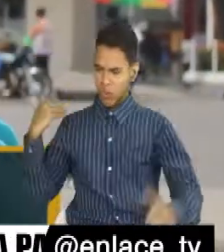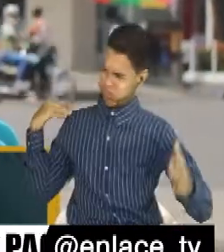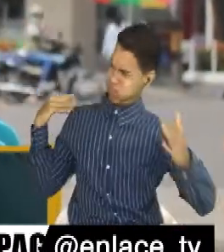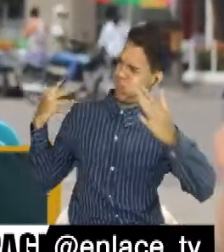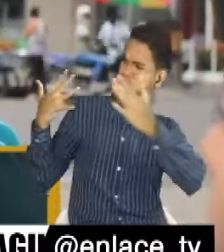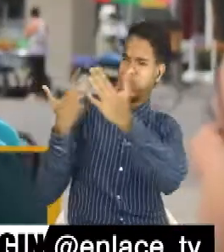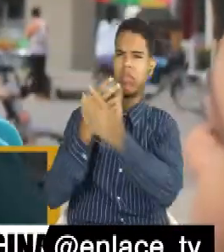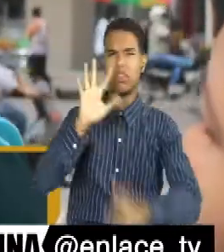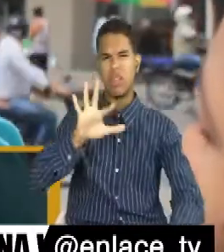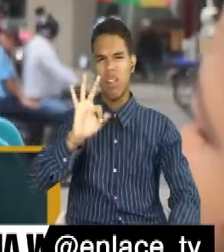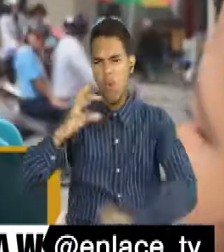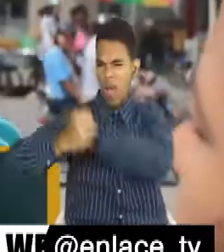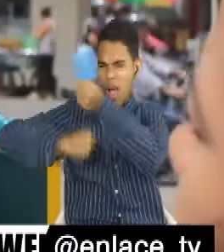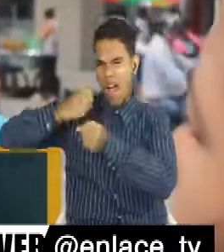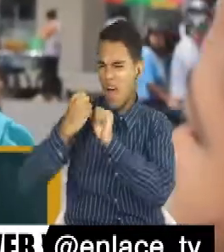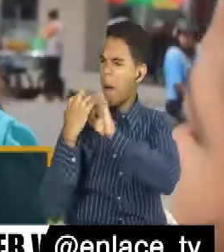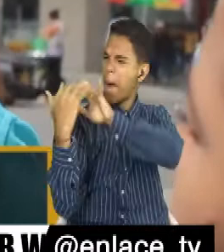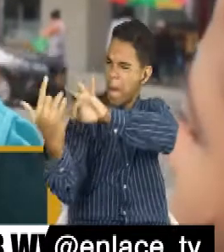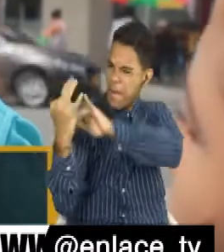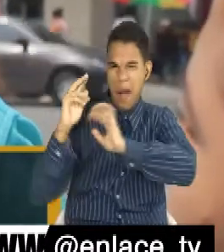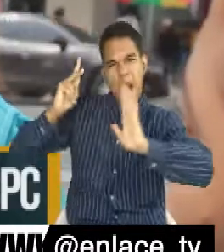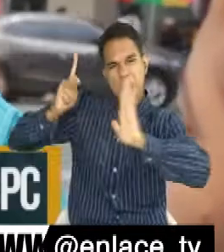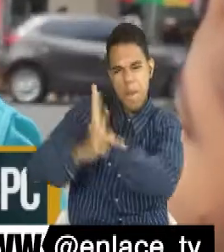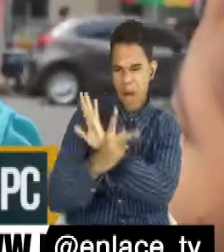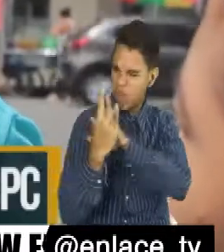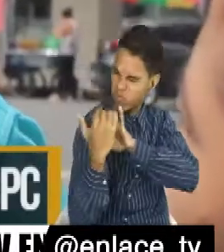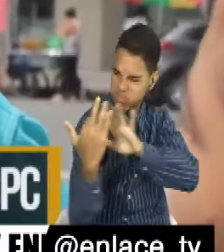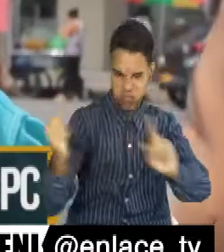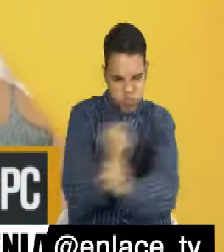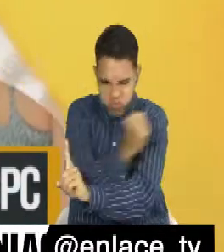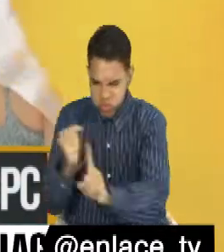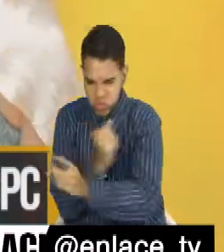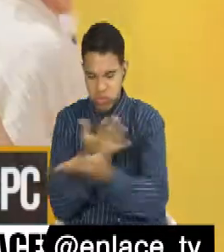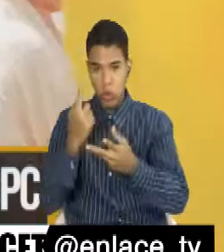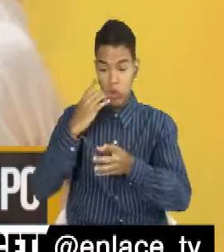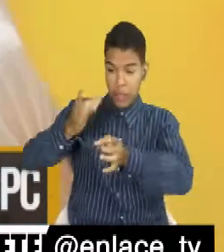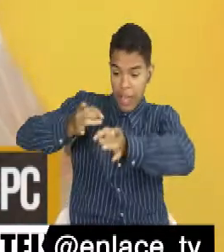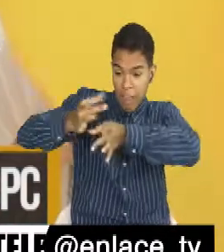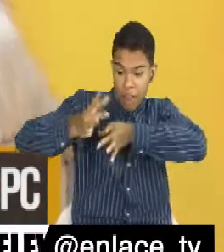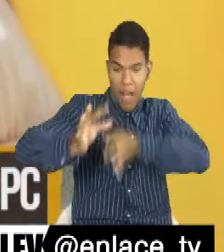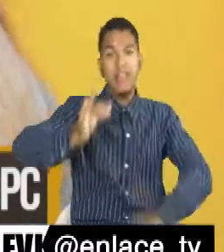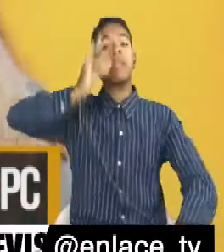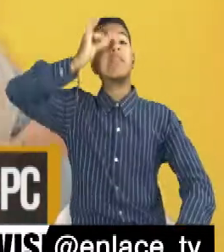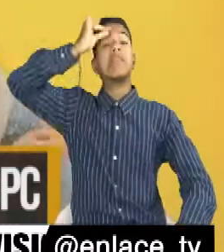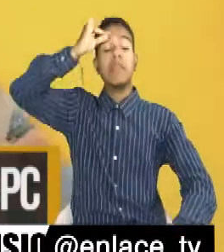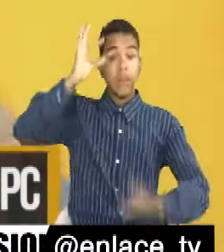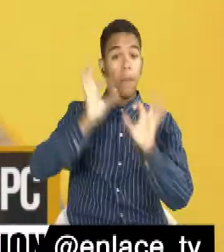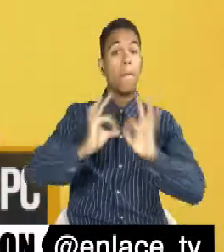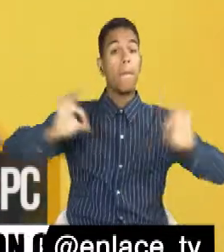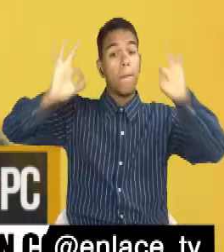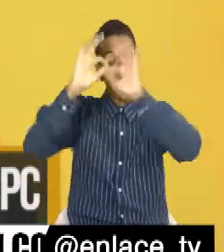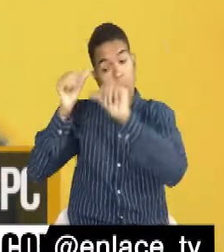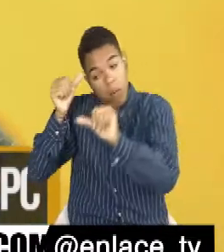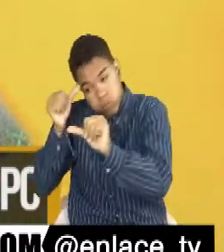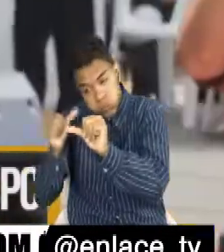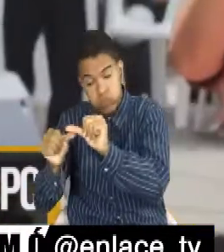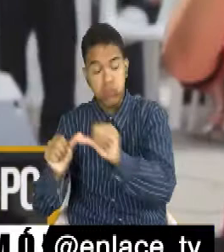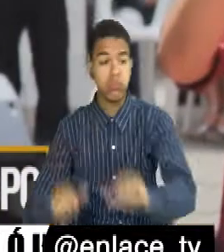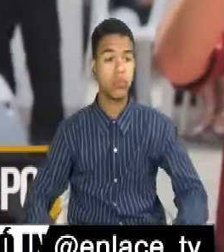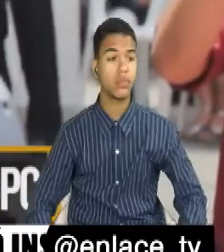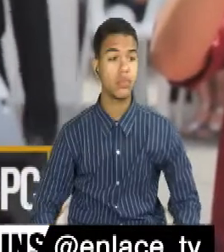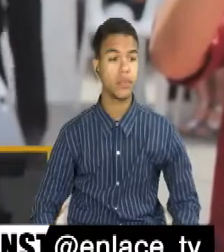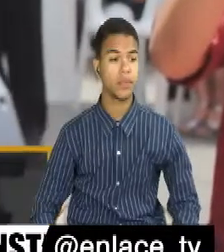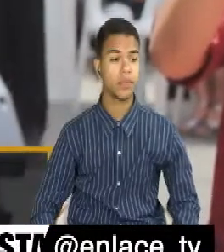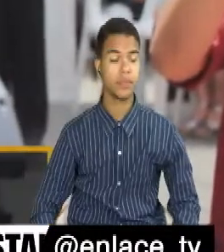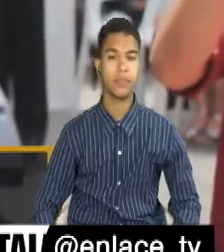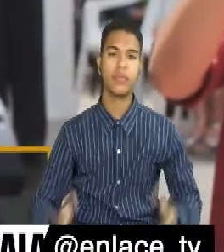necesario parar y eso es una fecha muy importante para estar pendiente de ello. ¿Qué opinión le merece? No, esto es